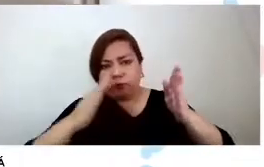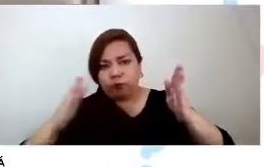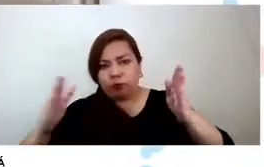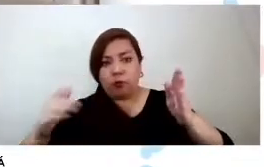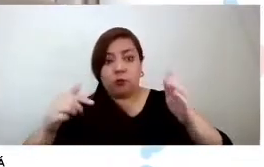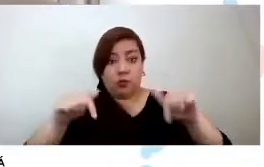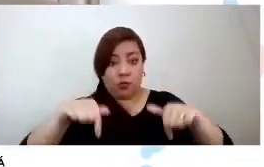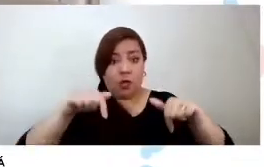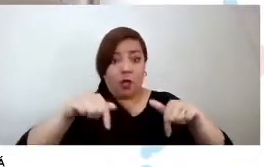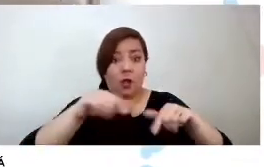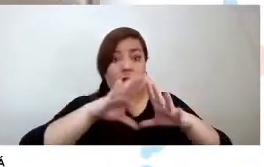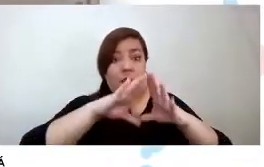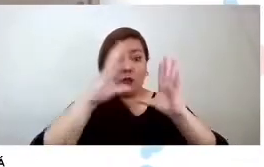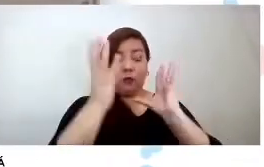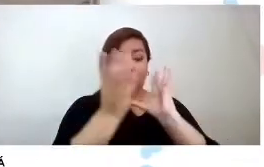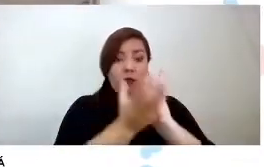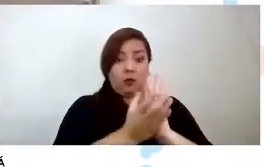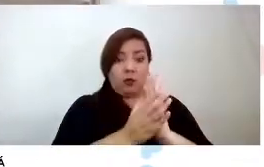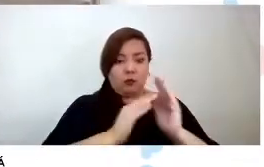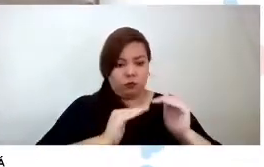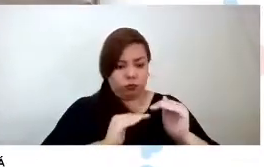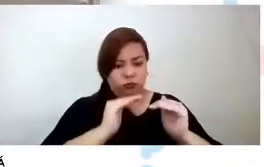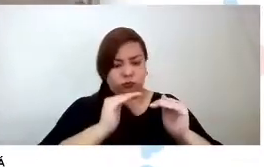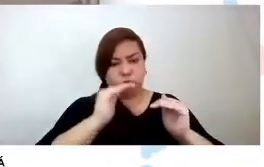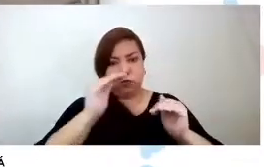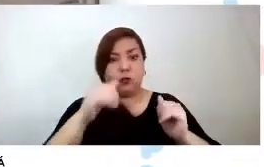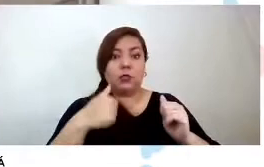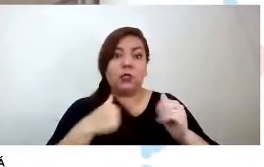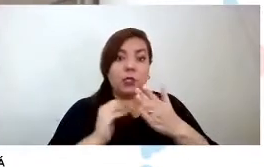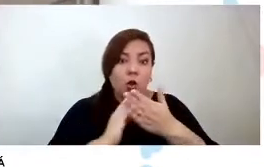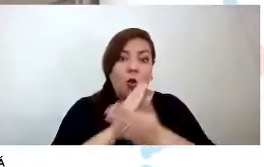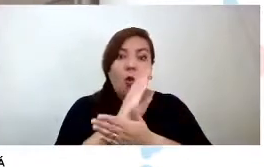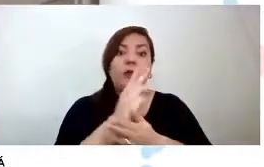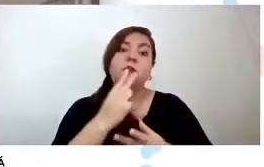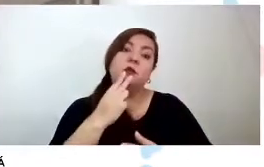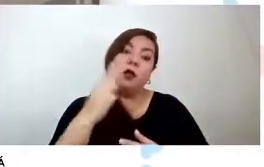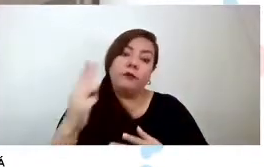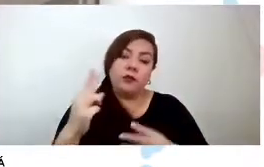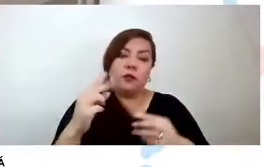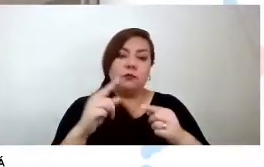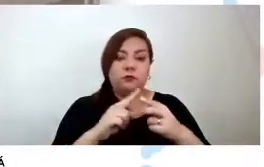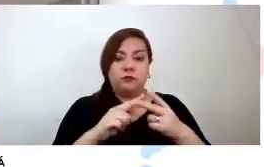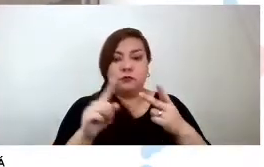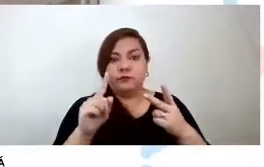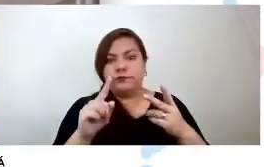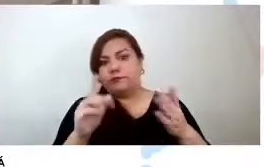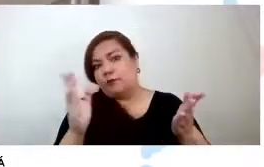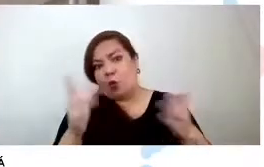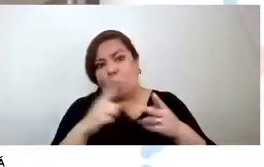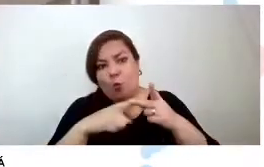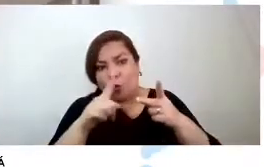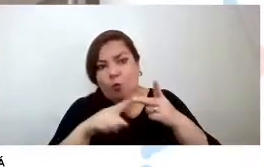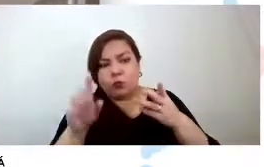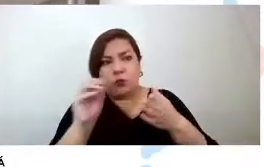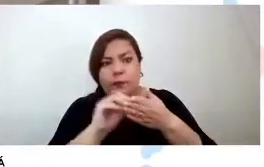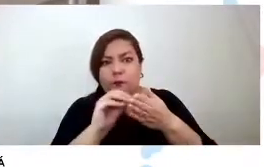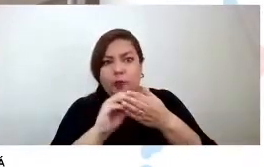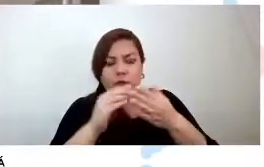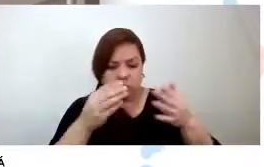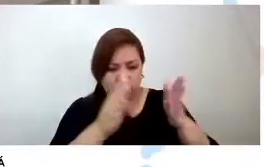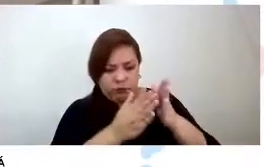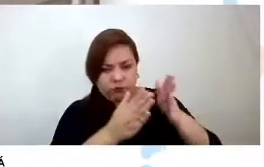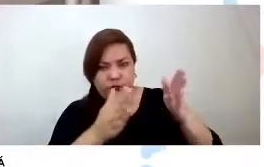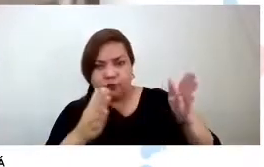planeta. Desde el origen de la vida, con estromatolitos que bueno, en ese caso